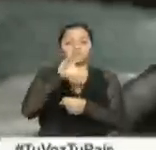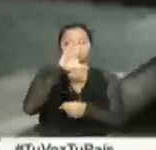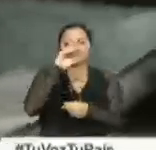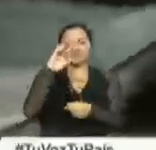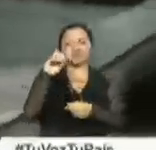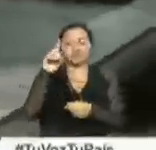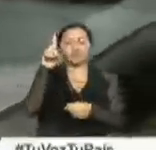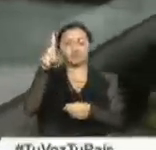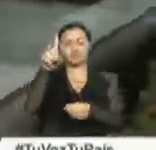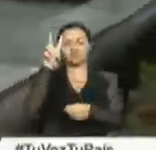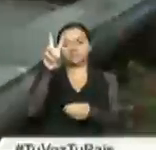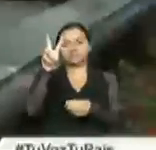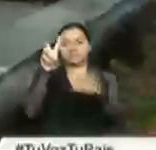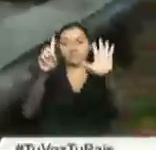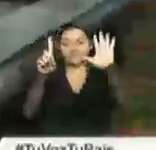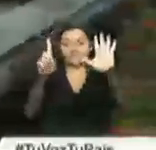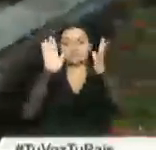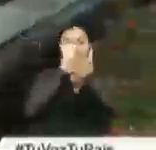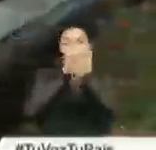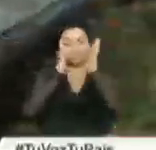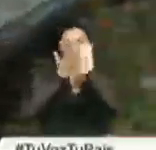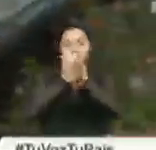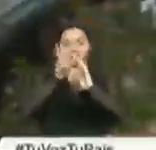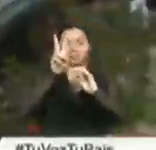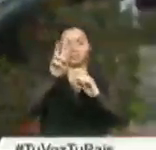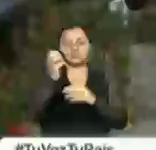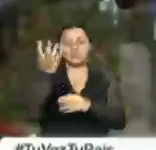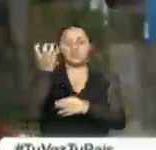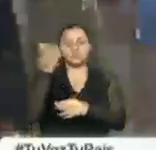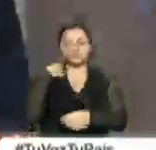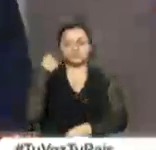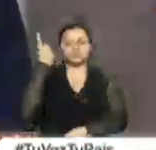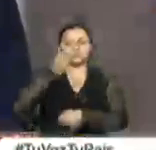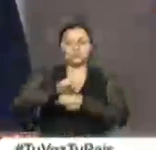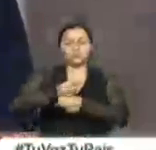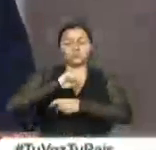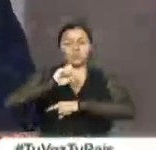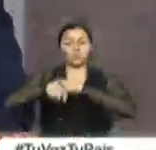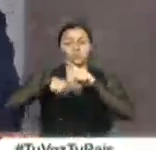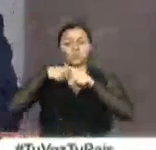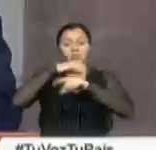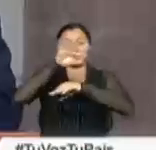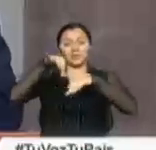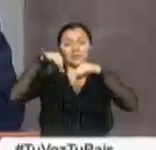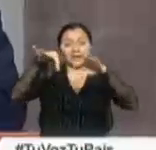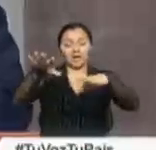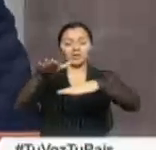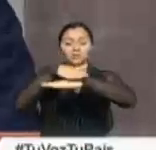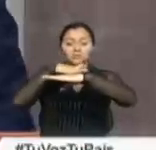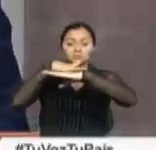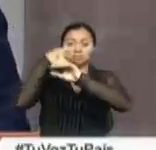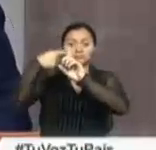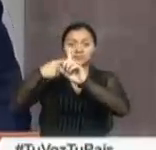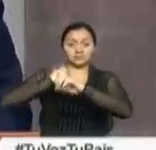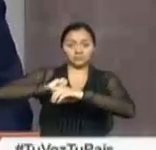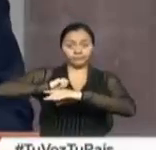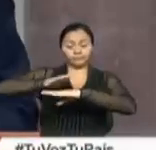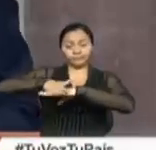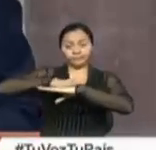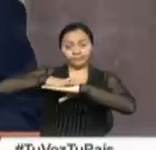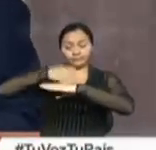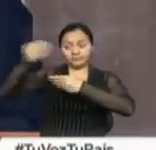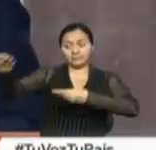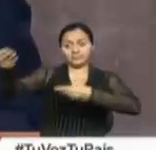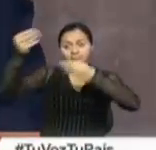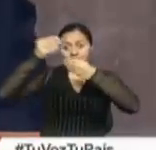del 26 de noviembre de 2014, se ordenó que cualquier regalo con un valor superior a un salario básico unificado que